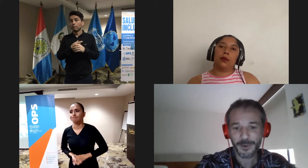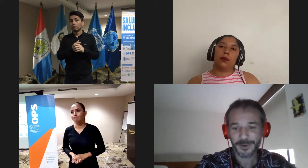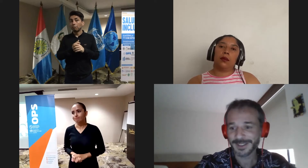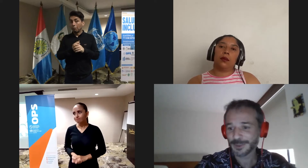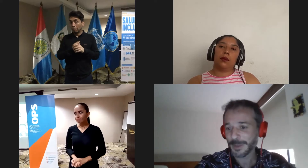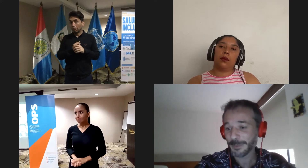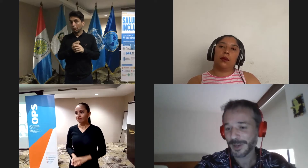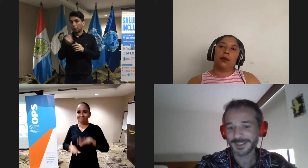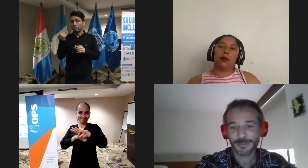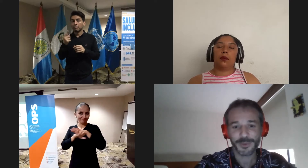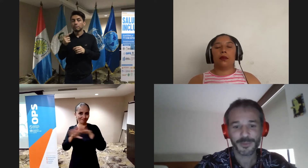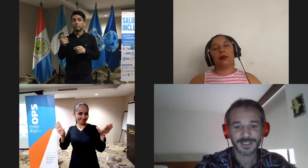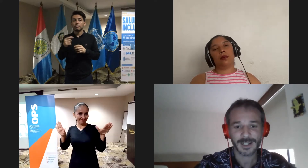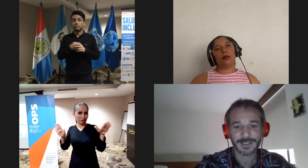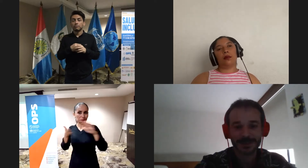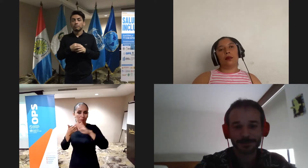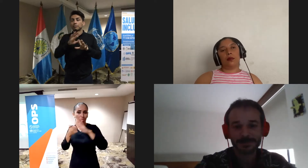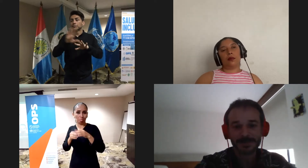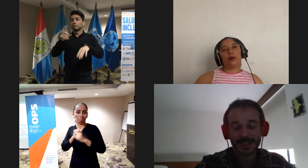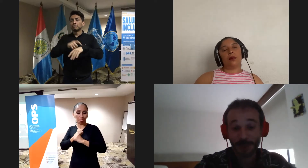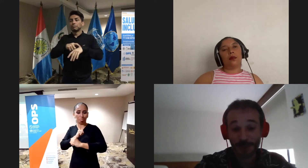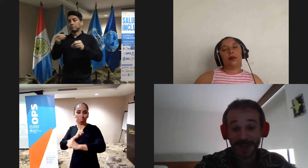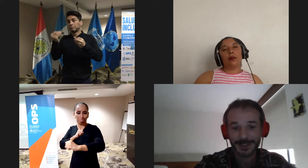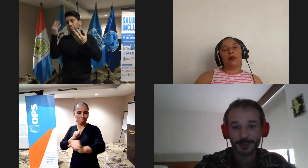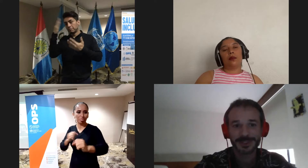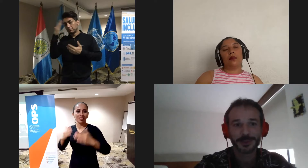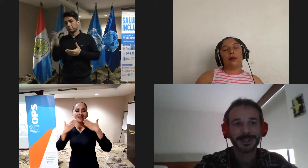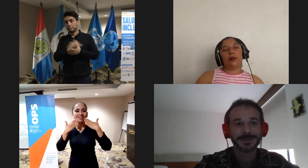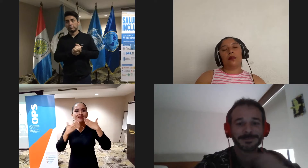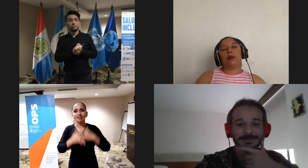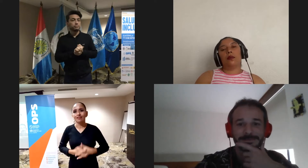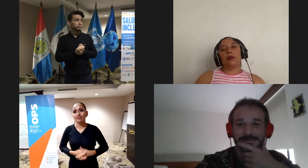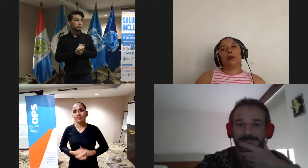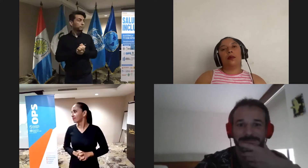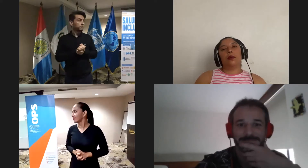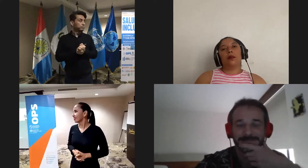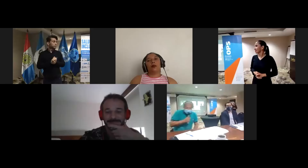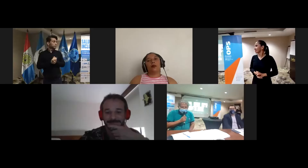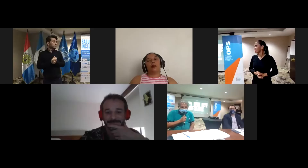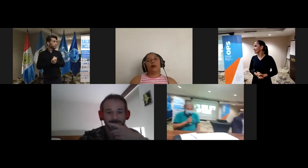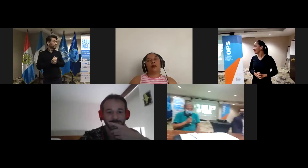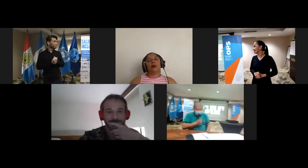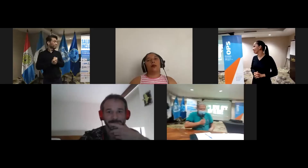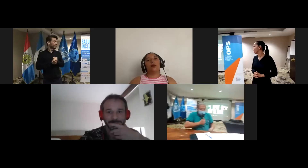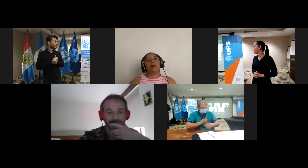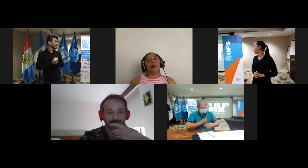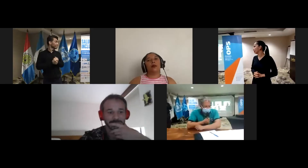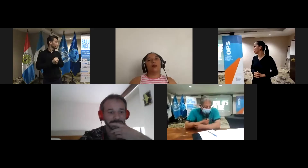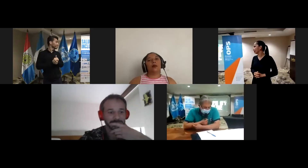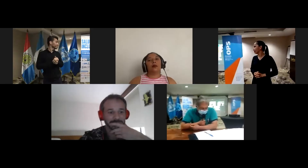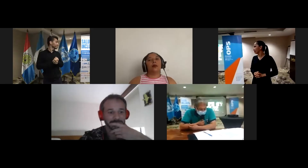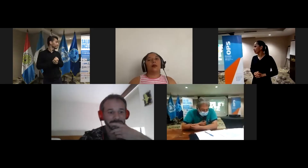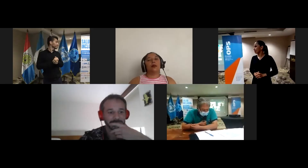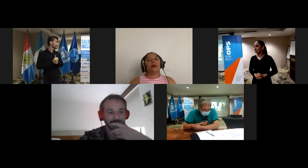me acabo y disculpan por el tiempo. Muchas gracias. Y por mi acento, disculpen. Gracias, muy amable por compartirnos